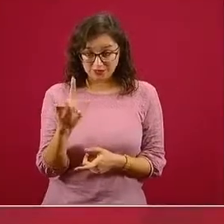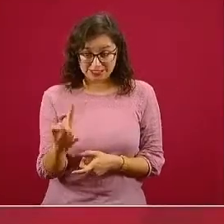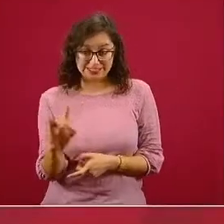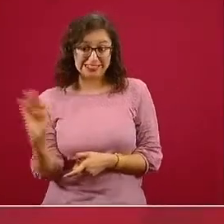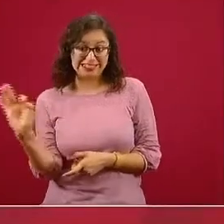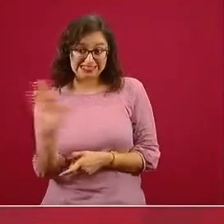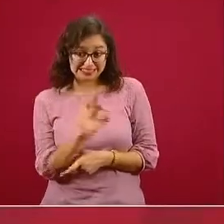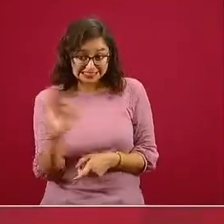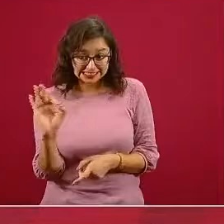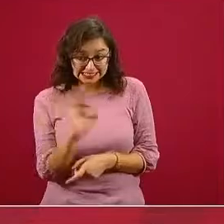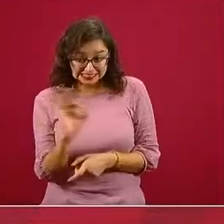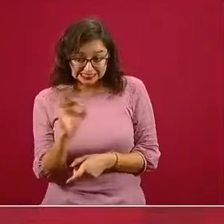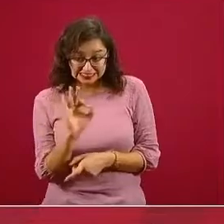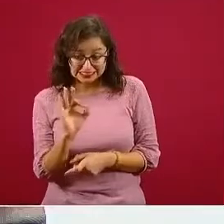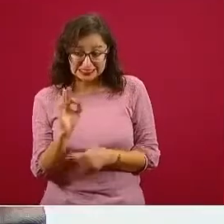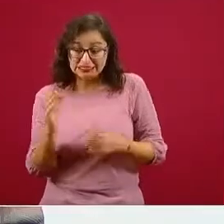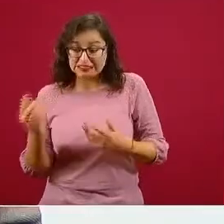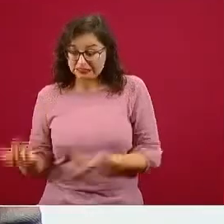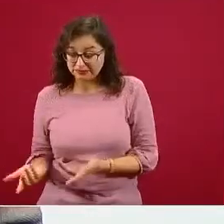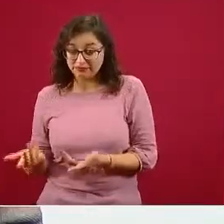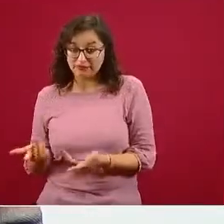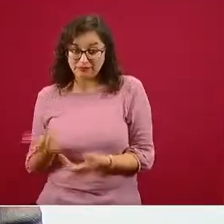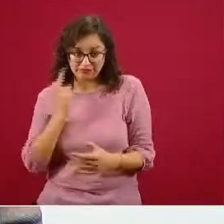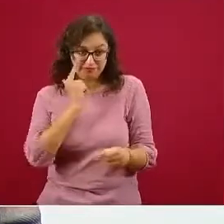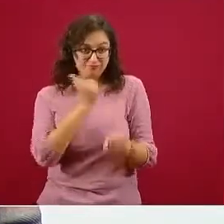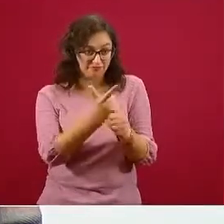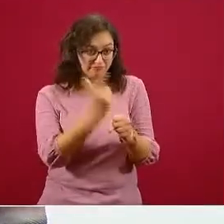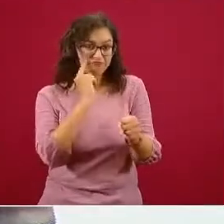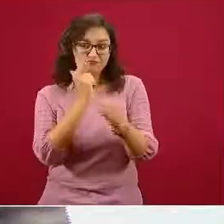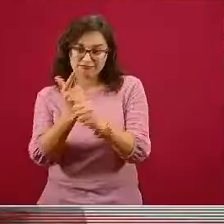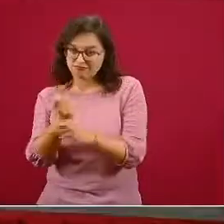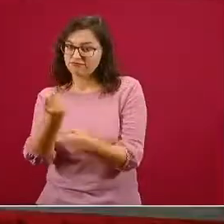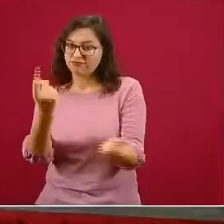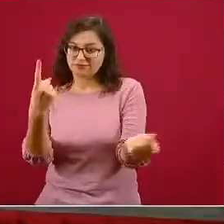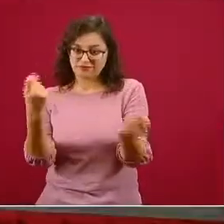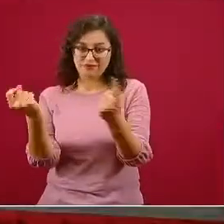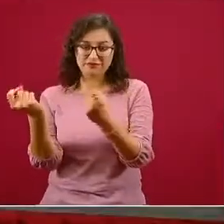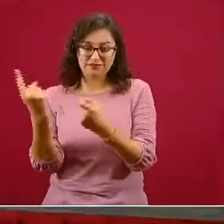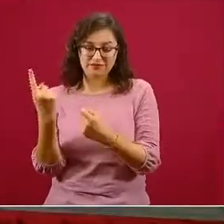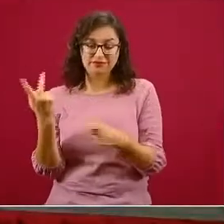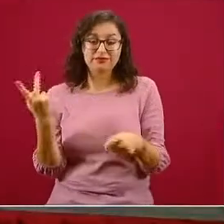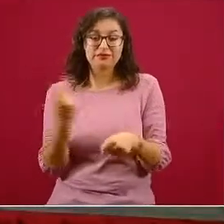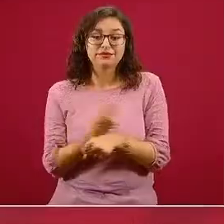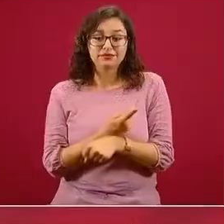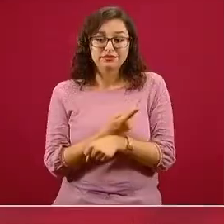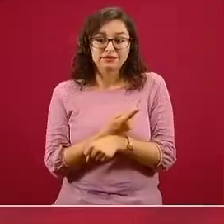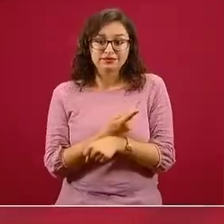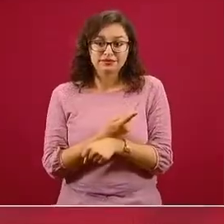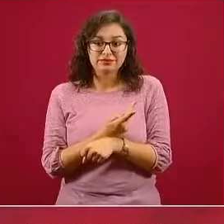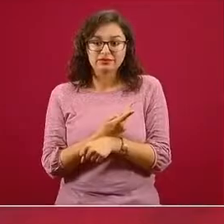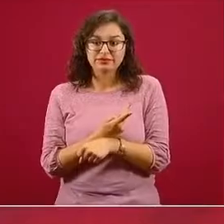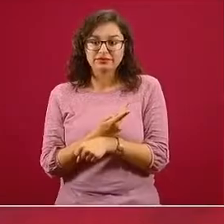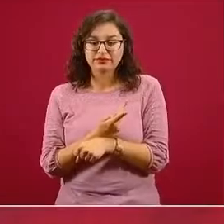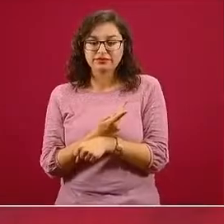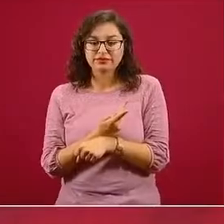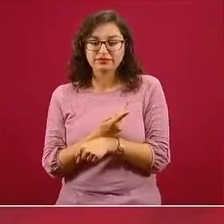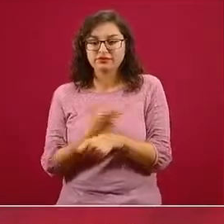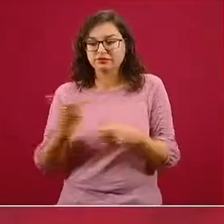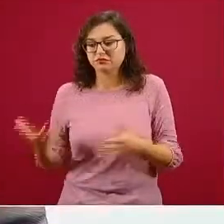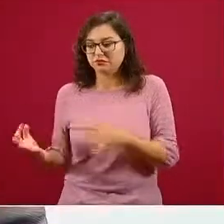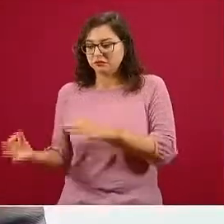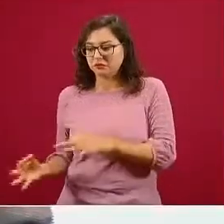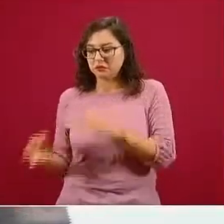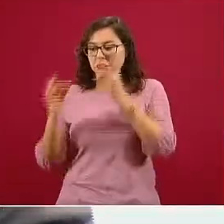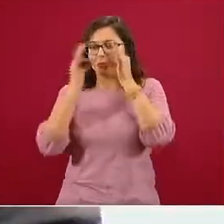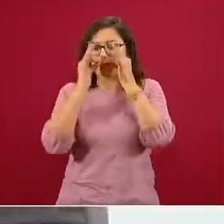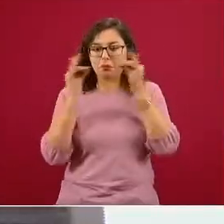podría resultar, y ha resultado, conocemos diversos casos, en un retardo de la evaluación